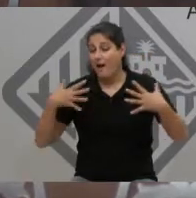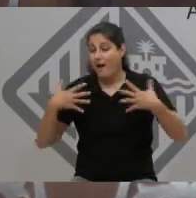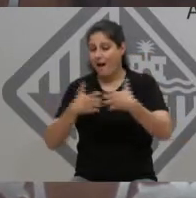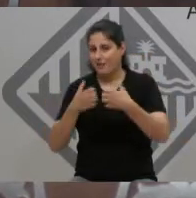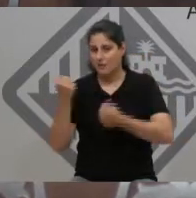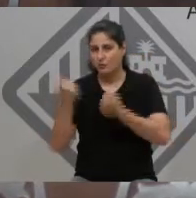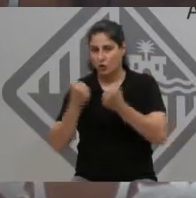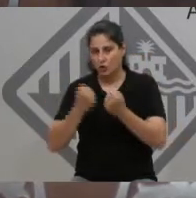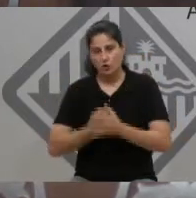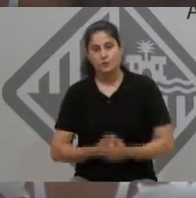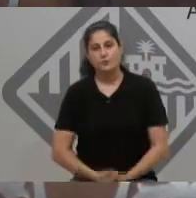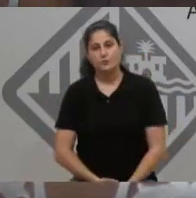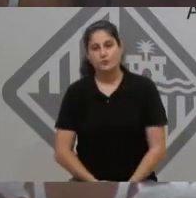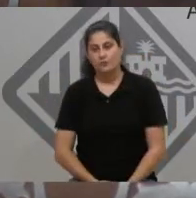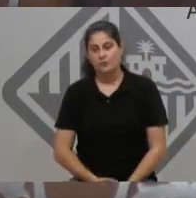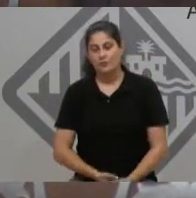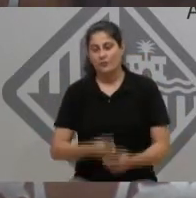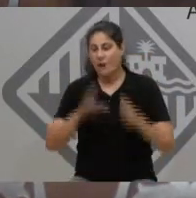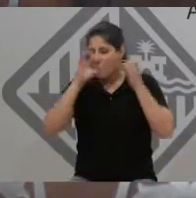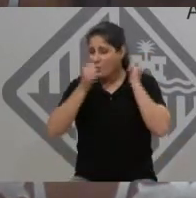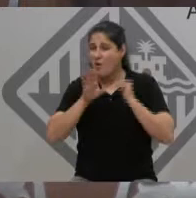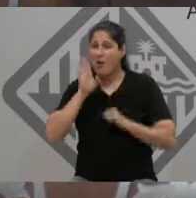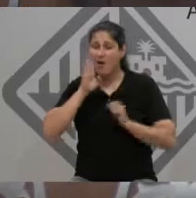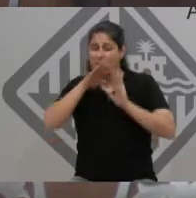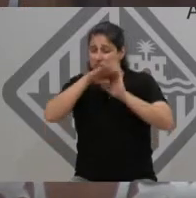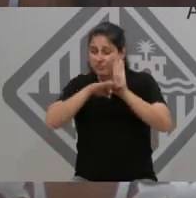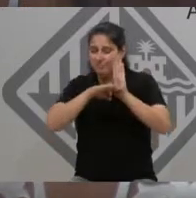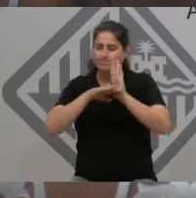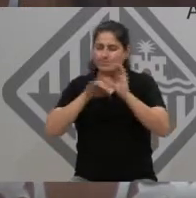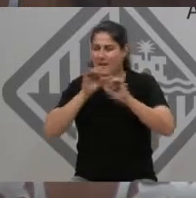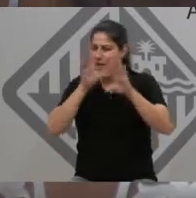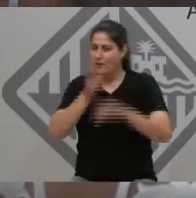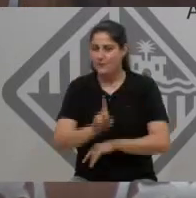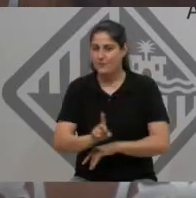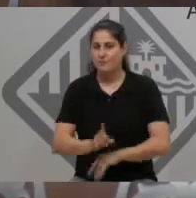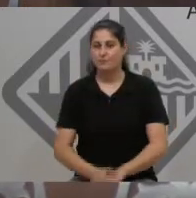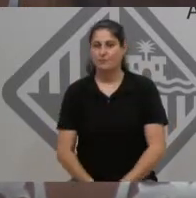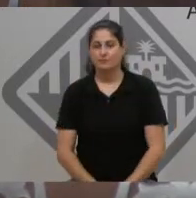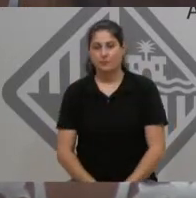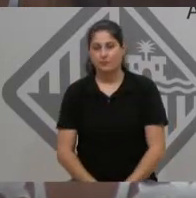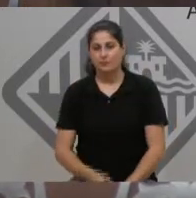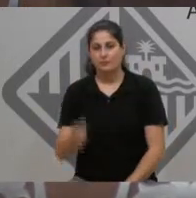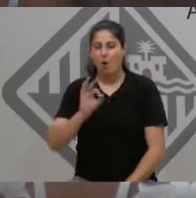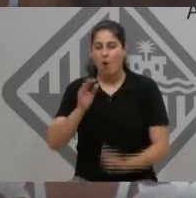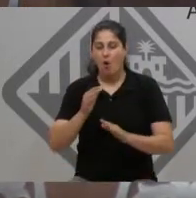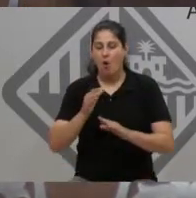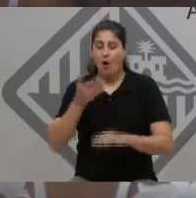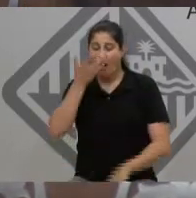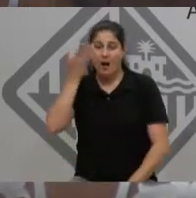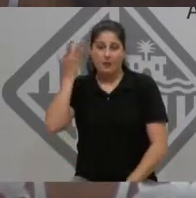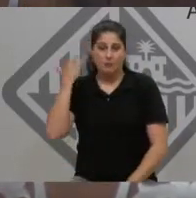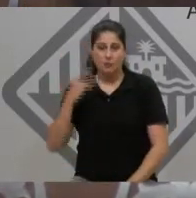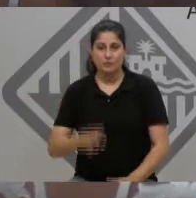tráfico, que no está, nos hace llegar que no está suficientemente claro o desfasado. Por